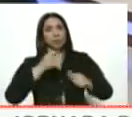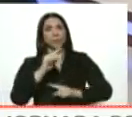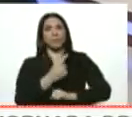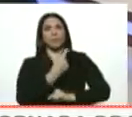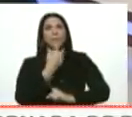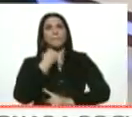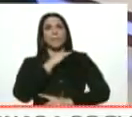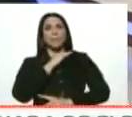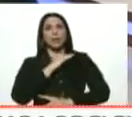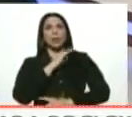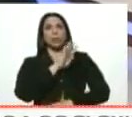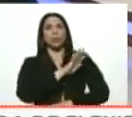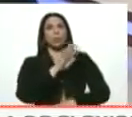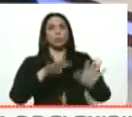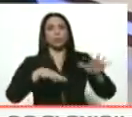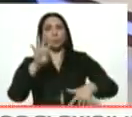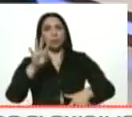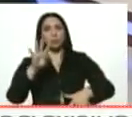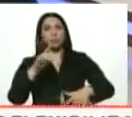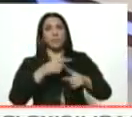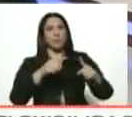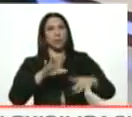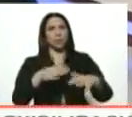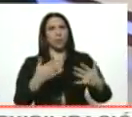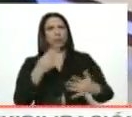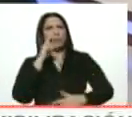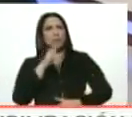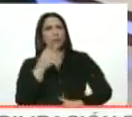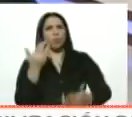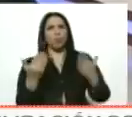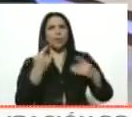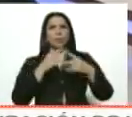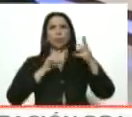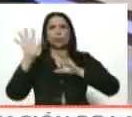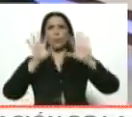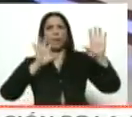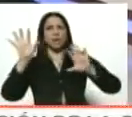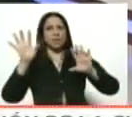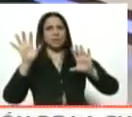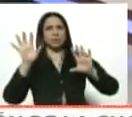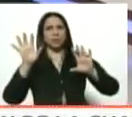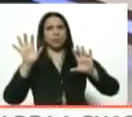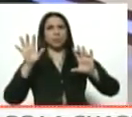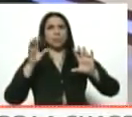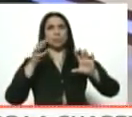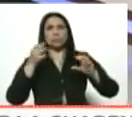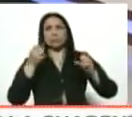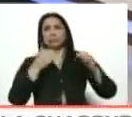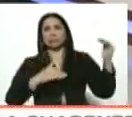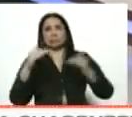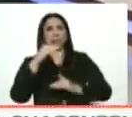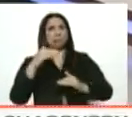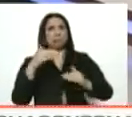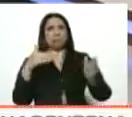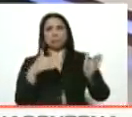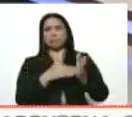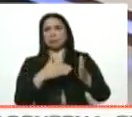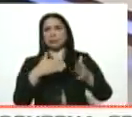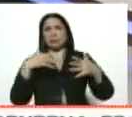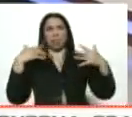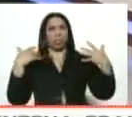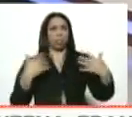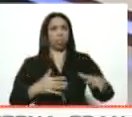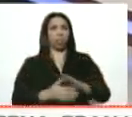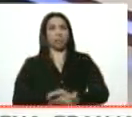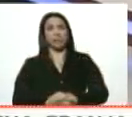ha reportado 414, pero cuando vemos y comparamos con otros países que lo cuentan por miles, por cientos, realmente se ha